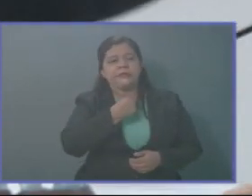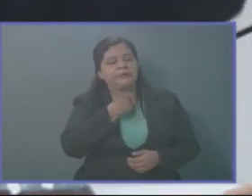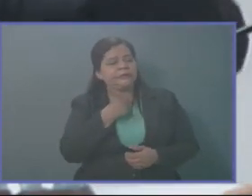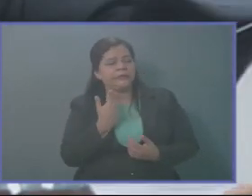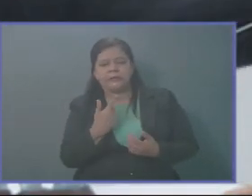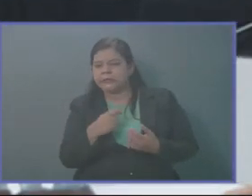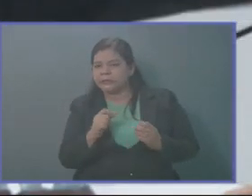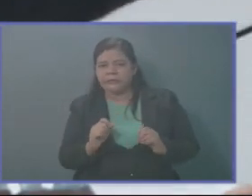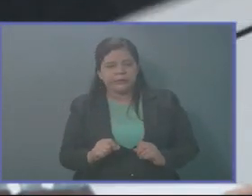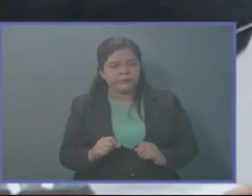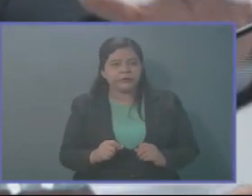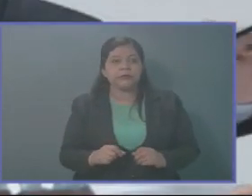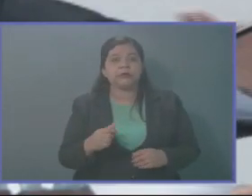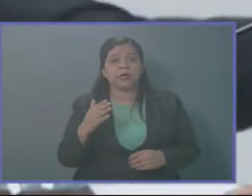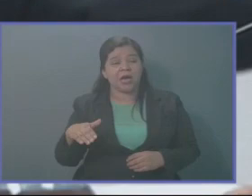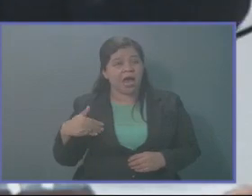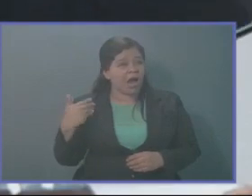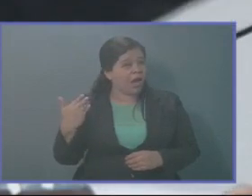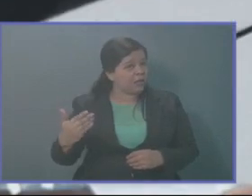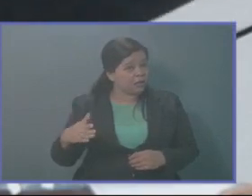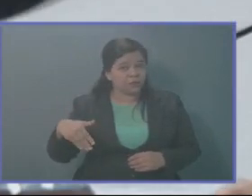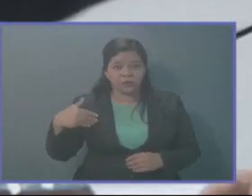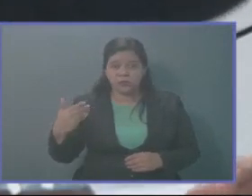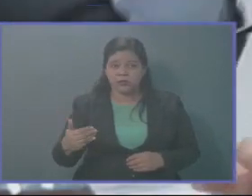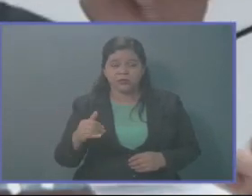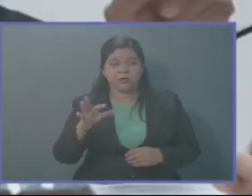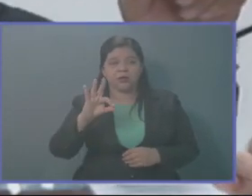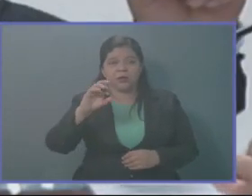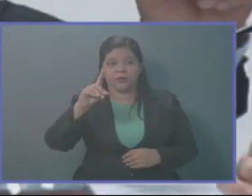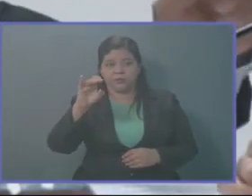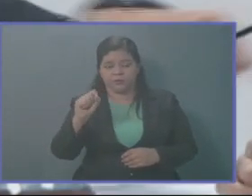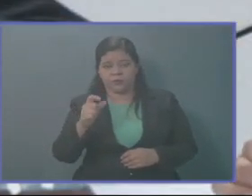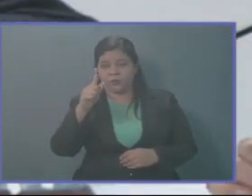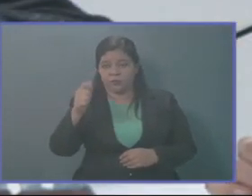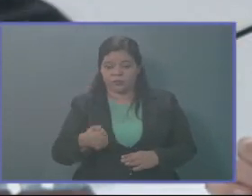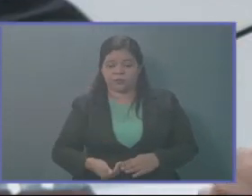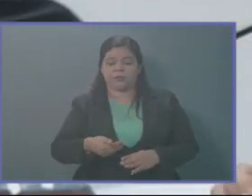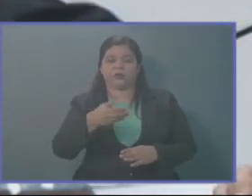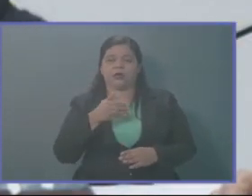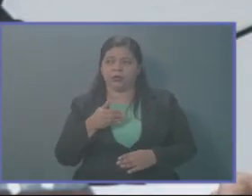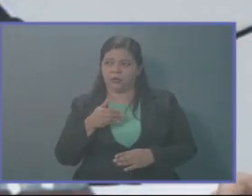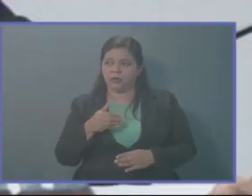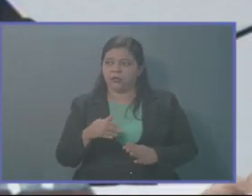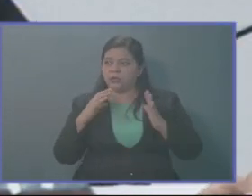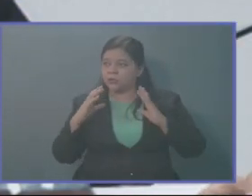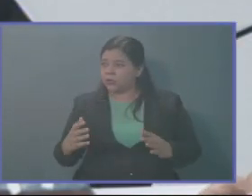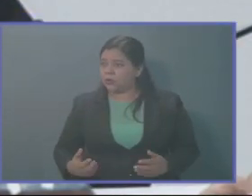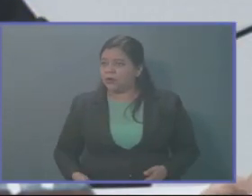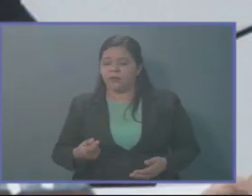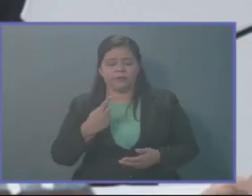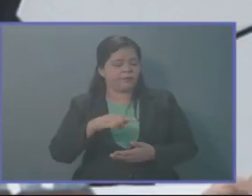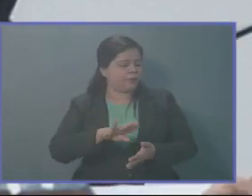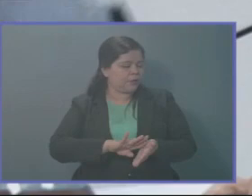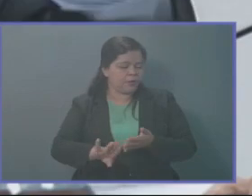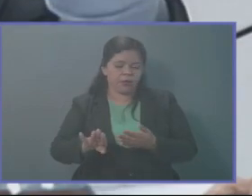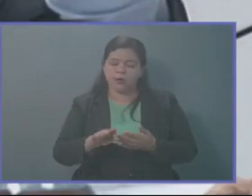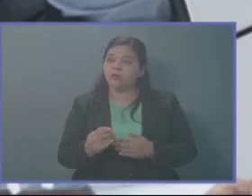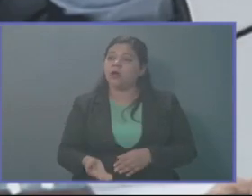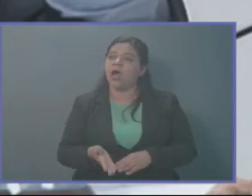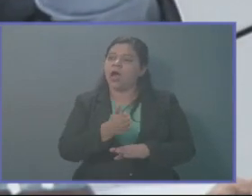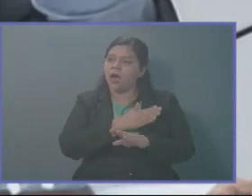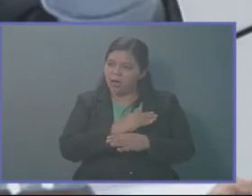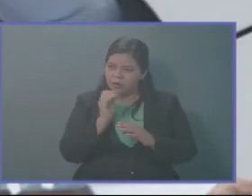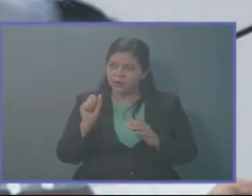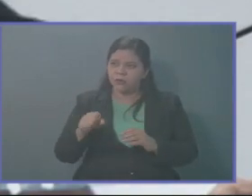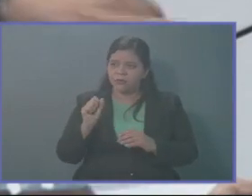que por años el FODES se da un mes atrasado y el gobierno no le puede cumplir directamente porque no puede. Antes sí había